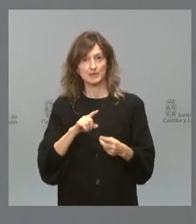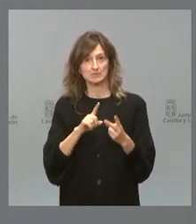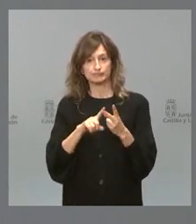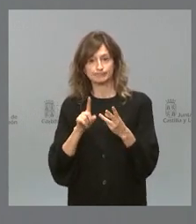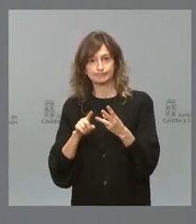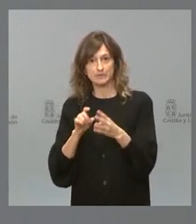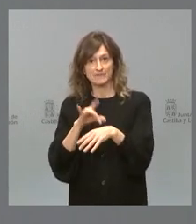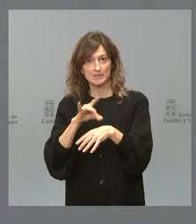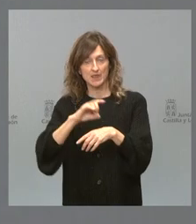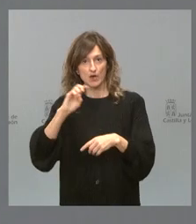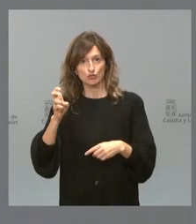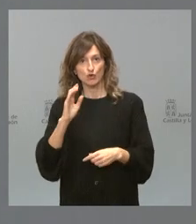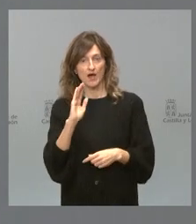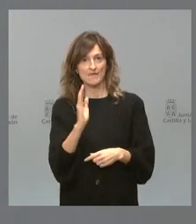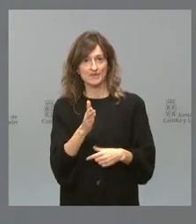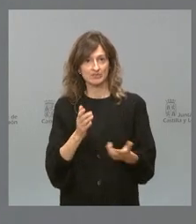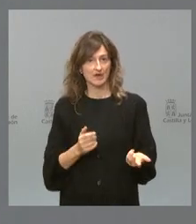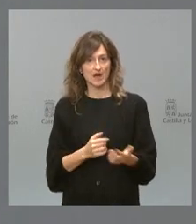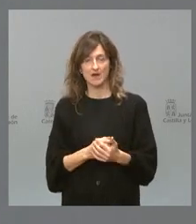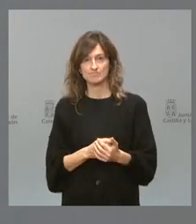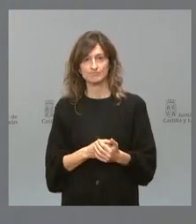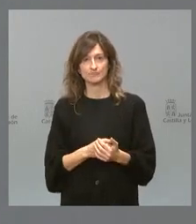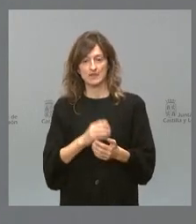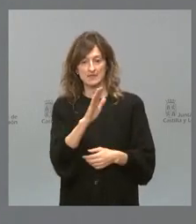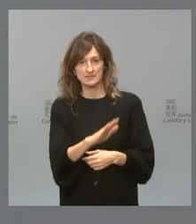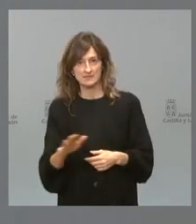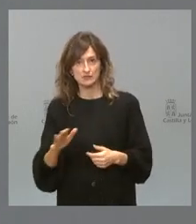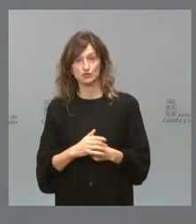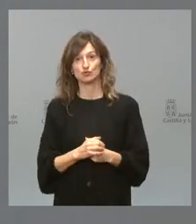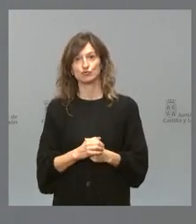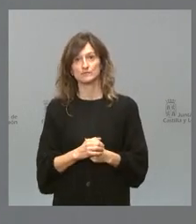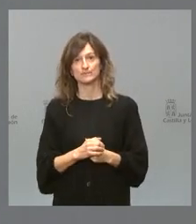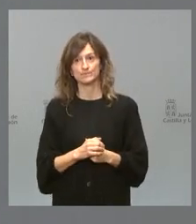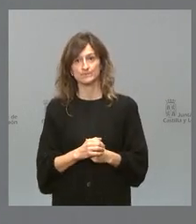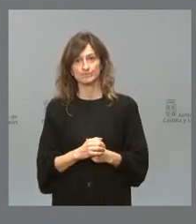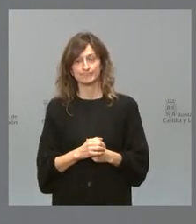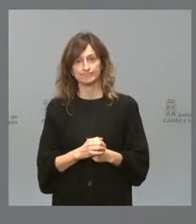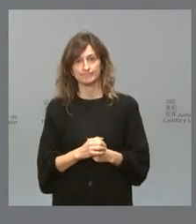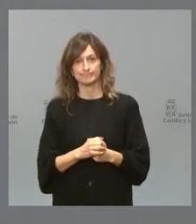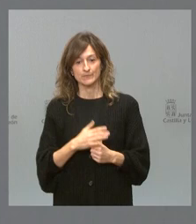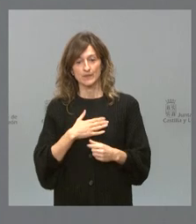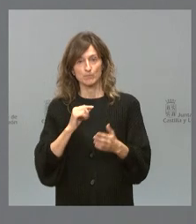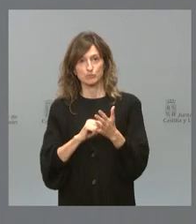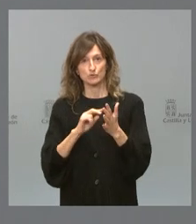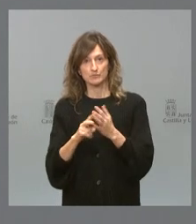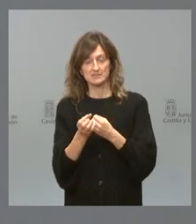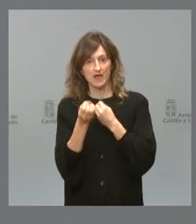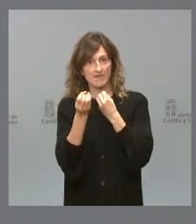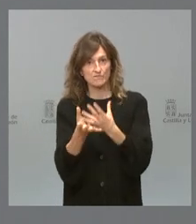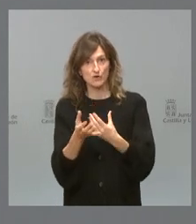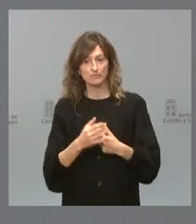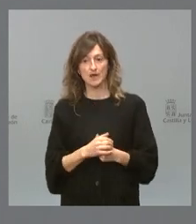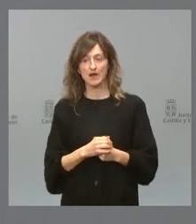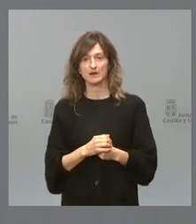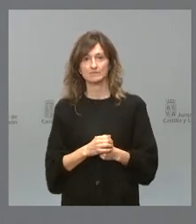de enfermedades que afectan muy particularmente a los niños y desde ese punto de vista lo que le puede informar Es